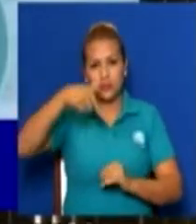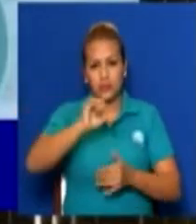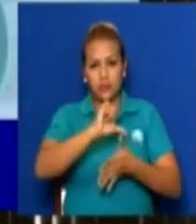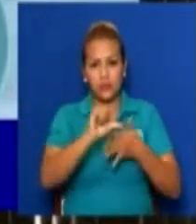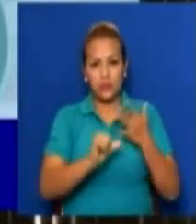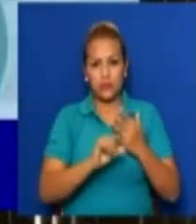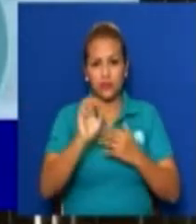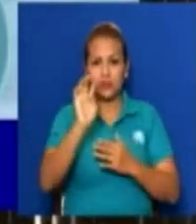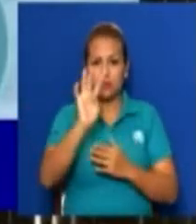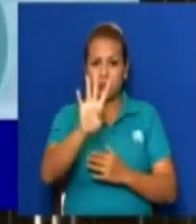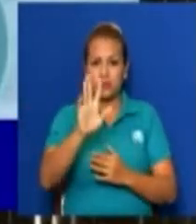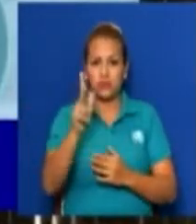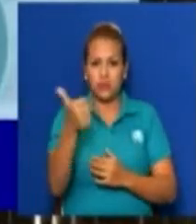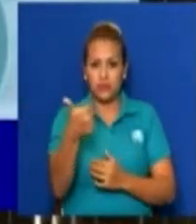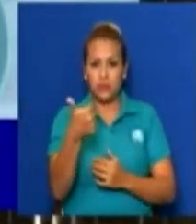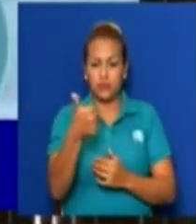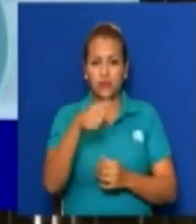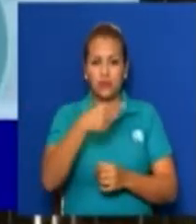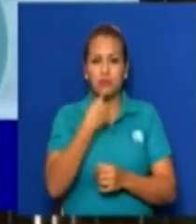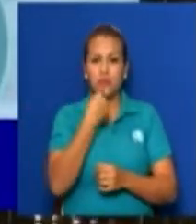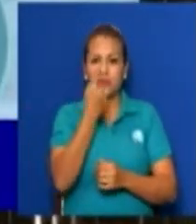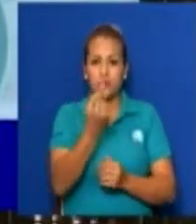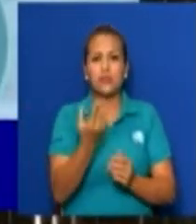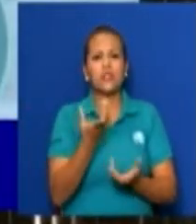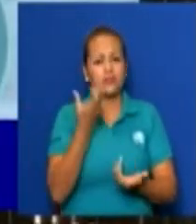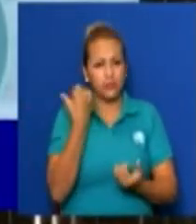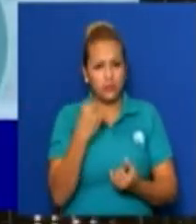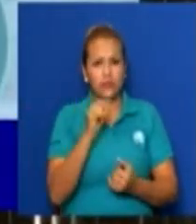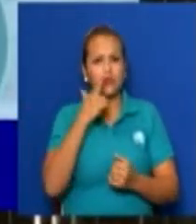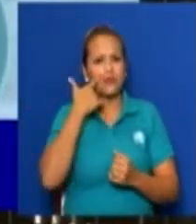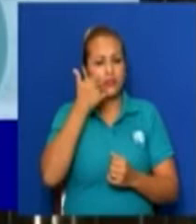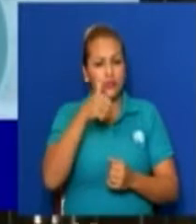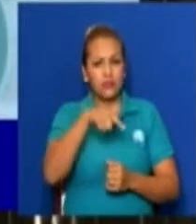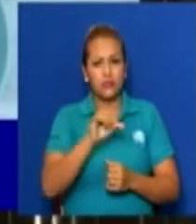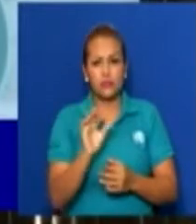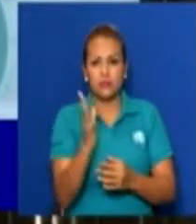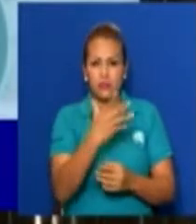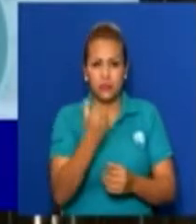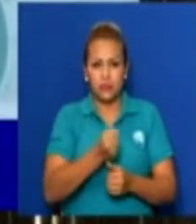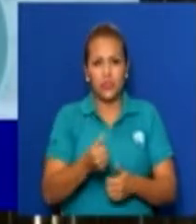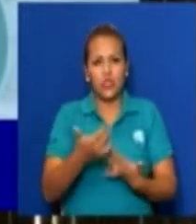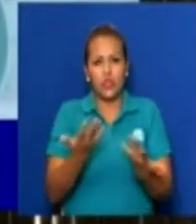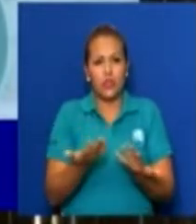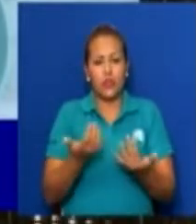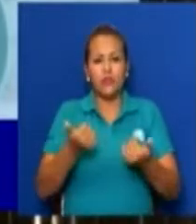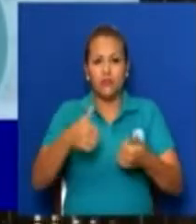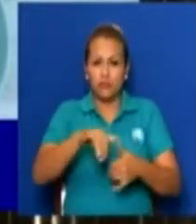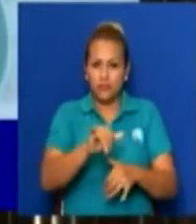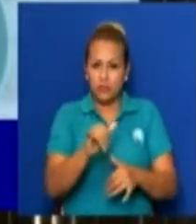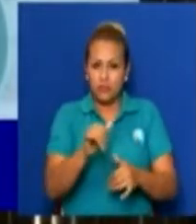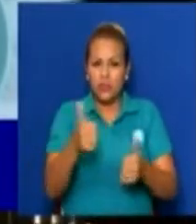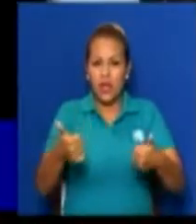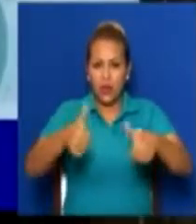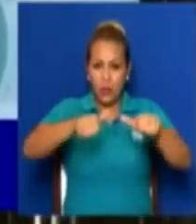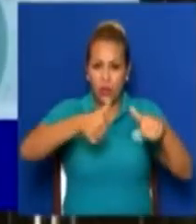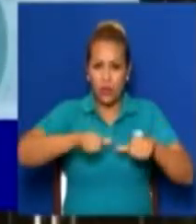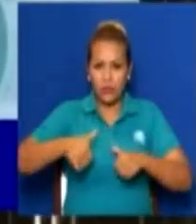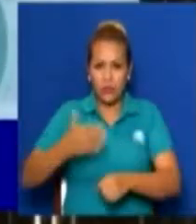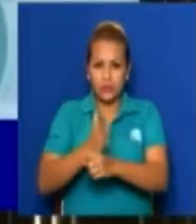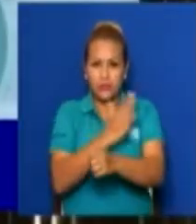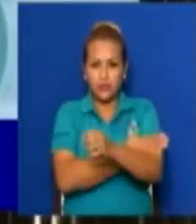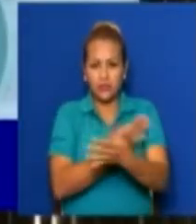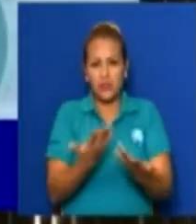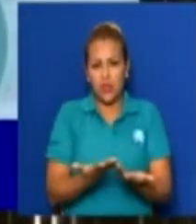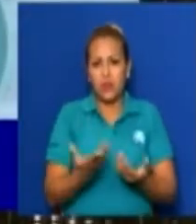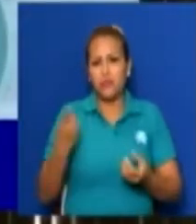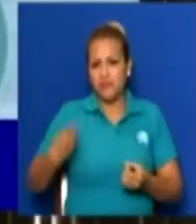46, reconoce la plena vigencia de los tratados internacionales de derechos humanos, la Declaración